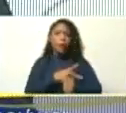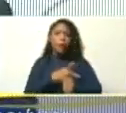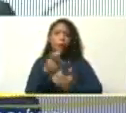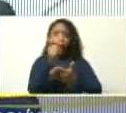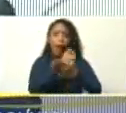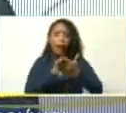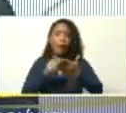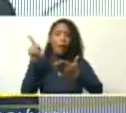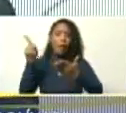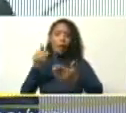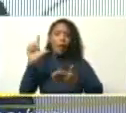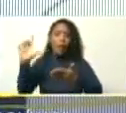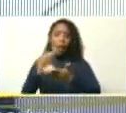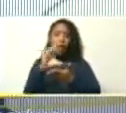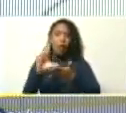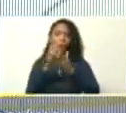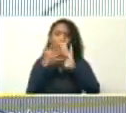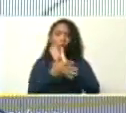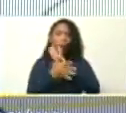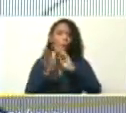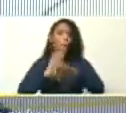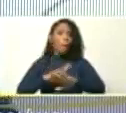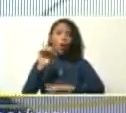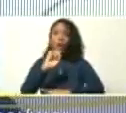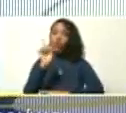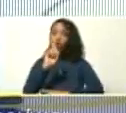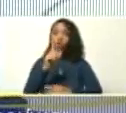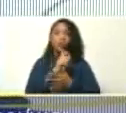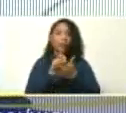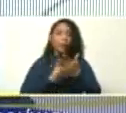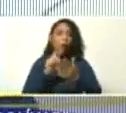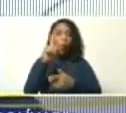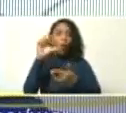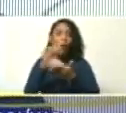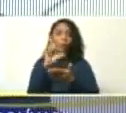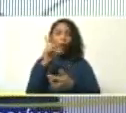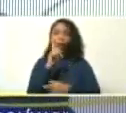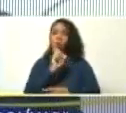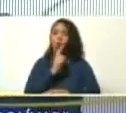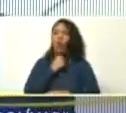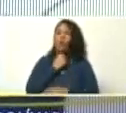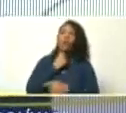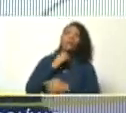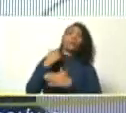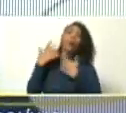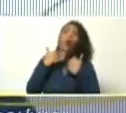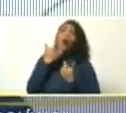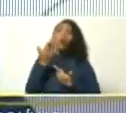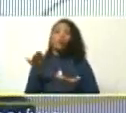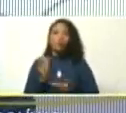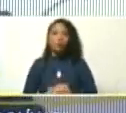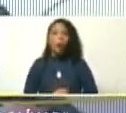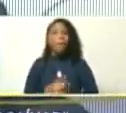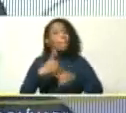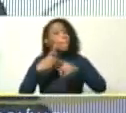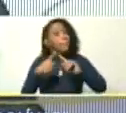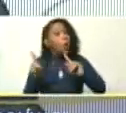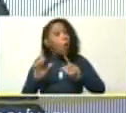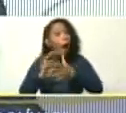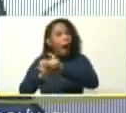ese libro, ¿verdad? Porque no se escribe un prólogo para un libro del que no se gusta, desde luego, ¿no? Pero la